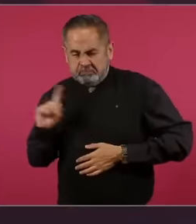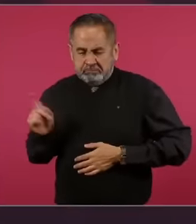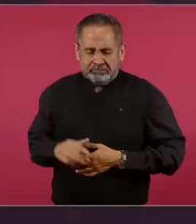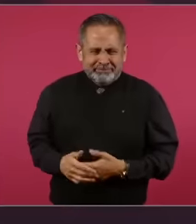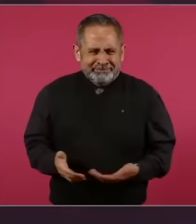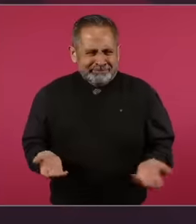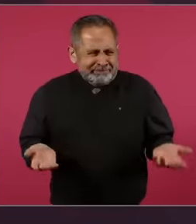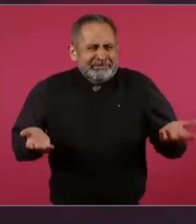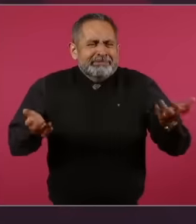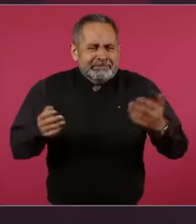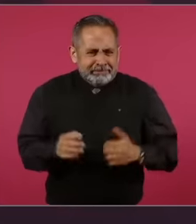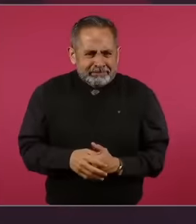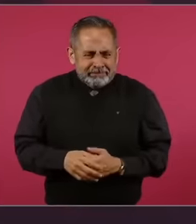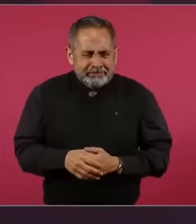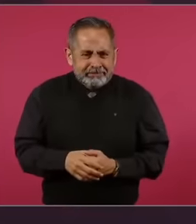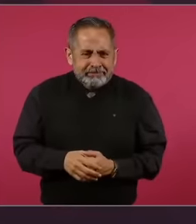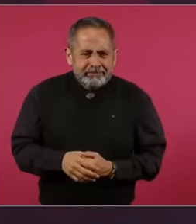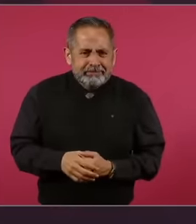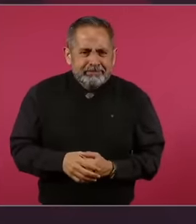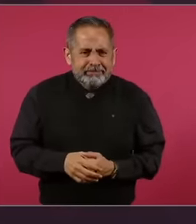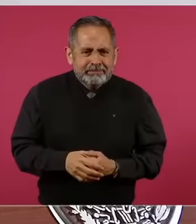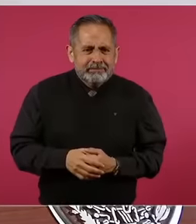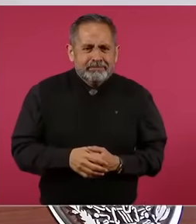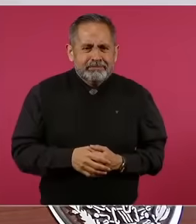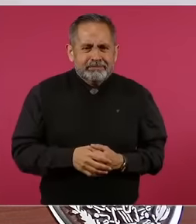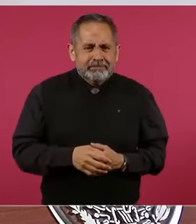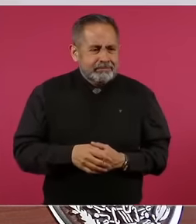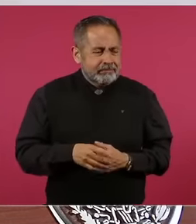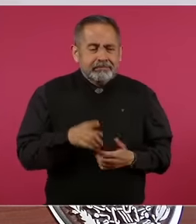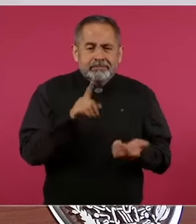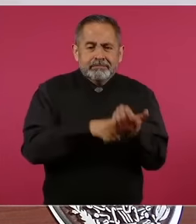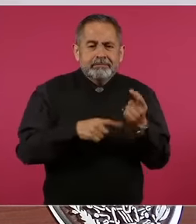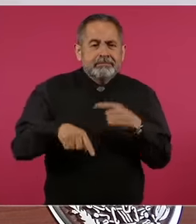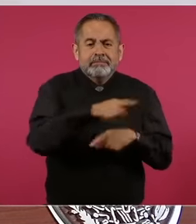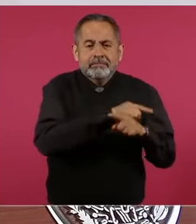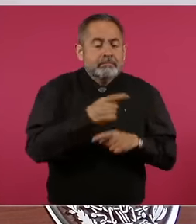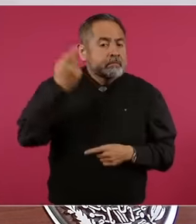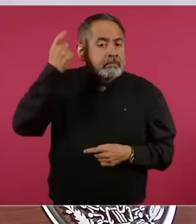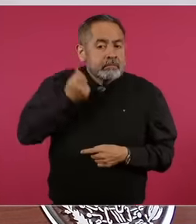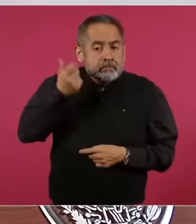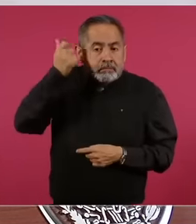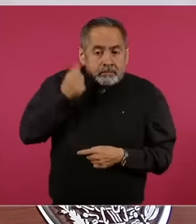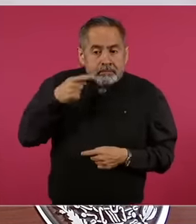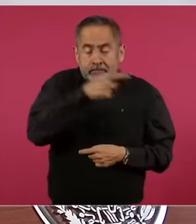Cuando reciben algunos jubilados